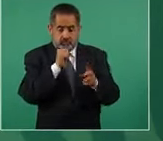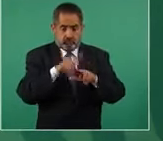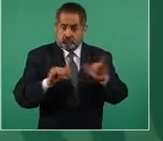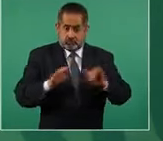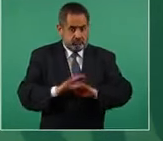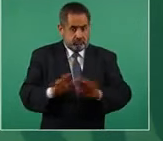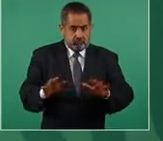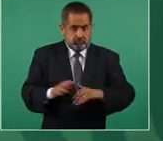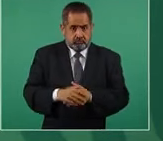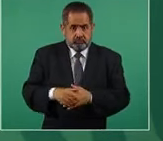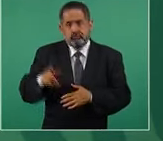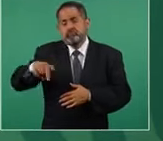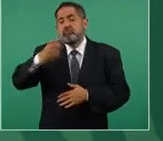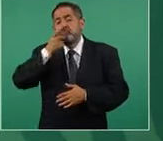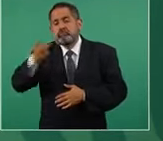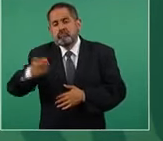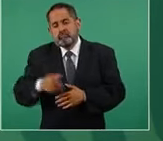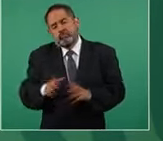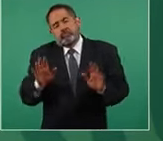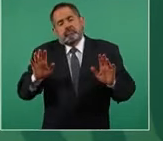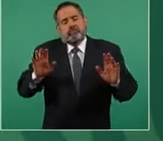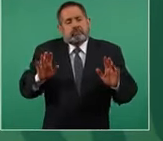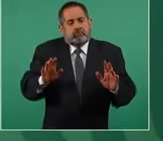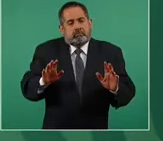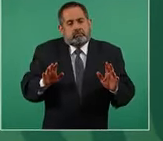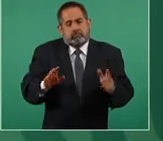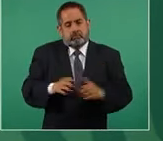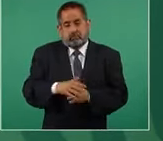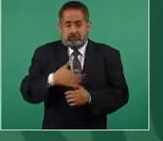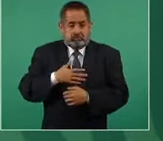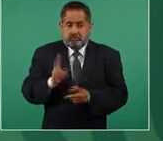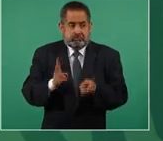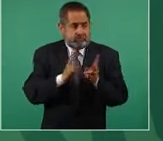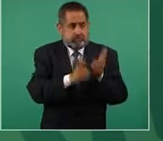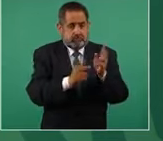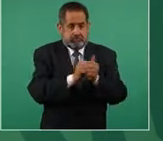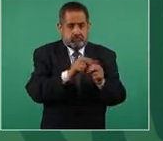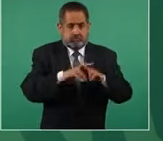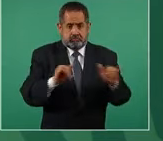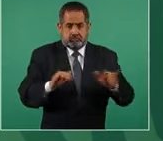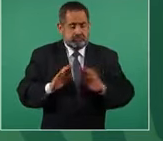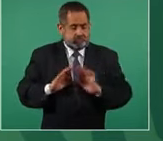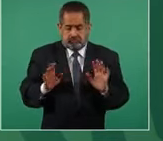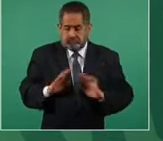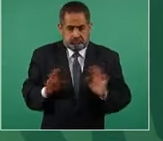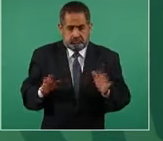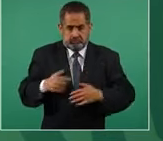que hubo una… Ah, no. Sí, no. No. Ah, no, no, no. Procuro